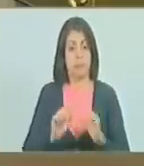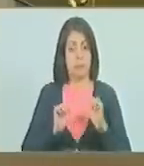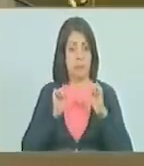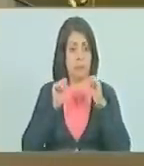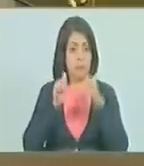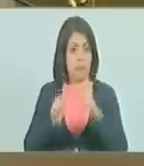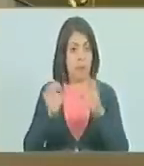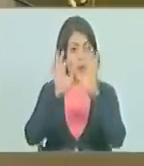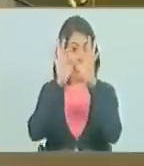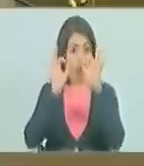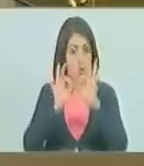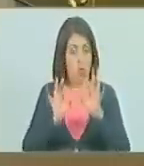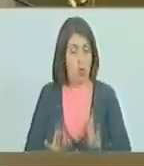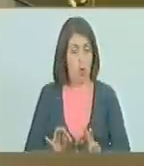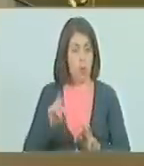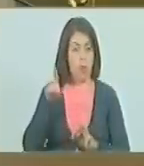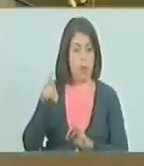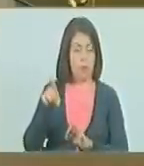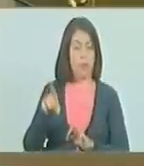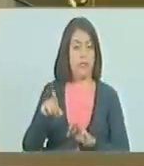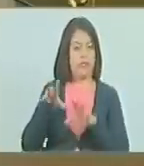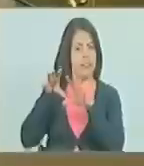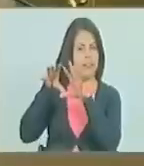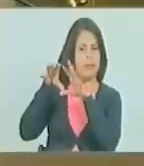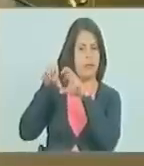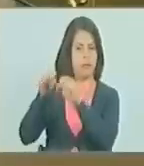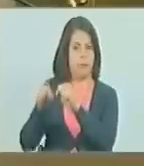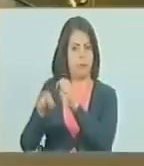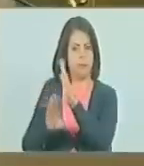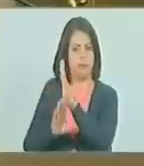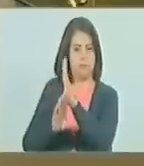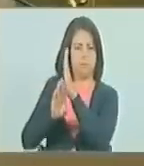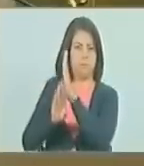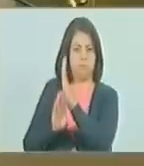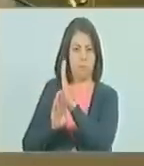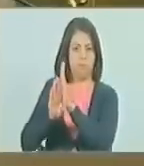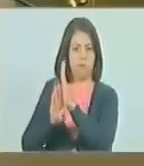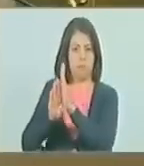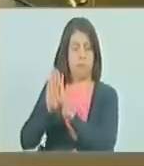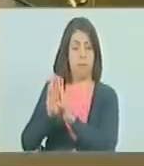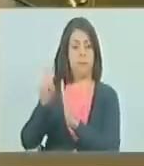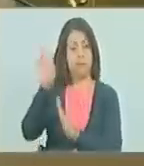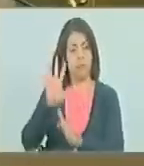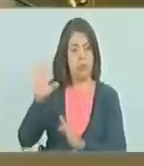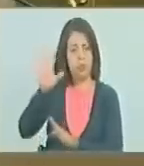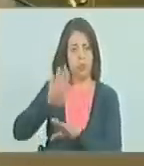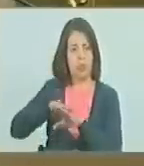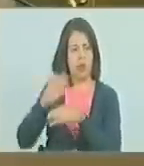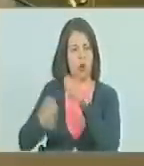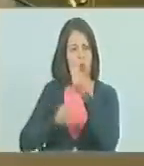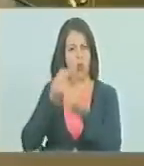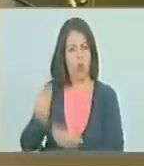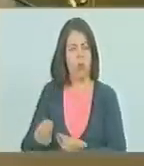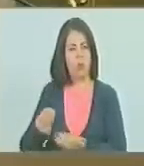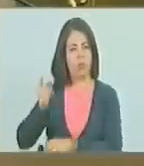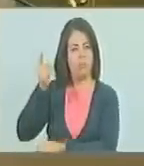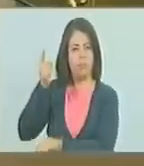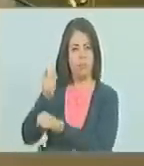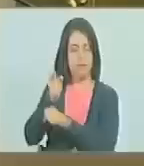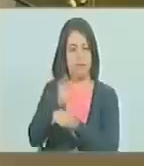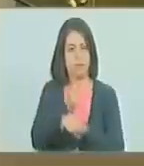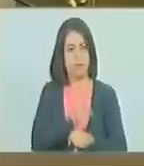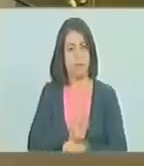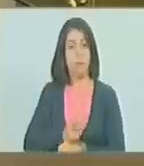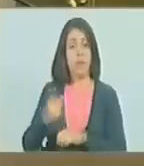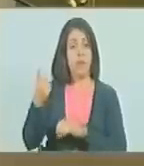emprendió estrategias para asfixiar el desarrollo económico de la nación venezolana a través de la imposición